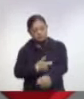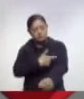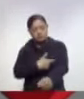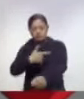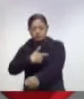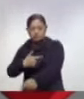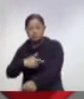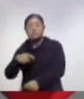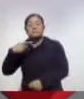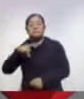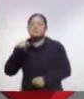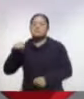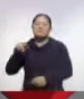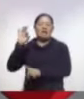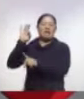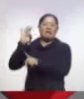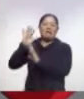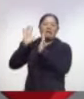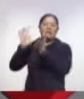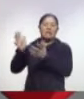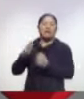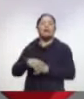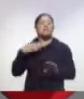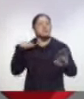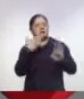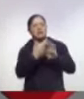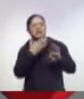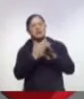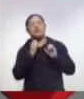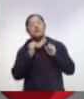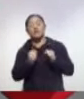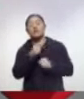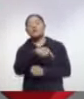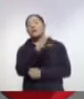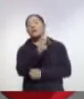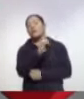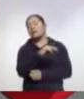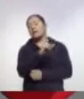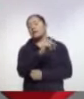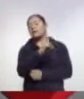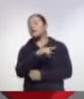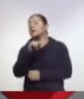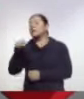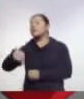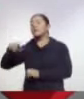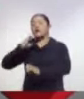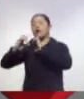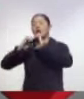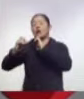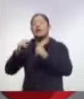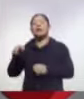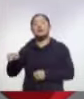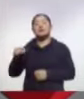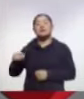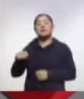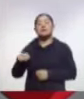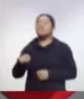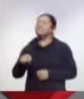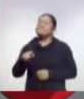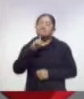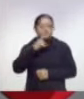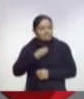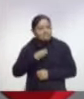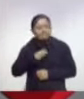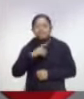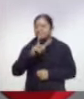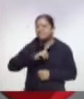ya había sido afectada e inclusive atacada muy fuerte por la CONADE y los medios de comunicación, tanto que hicieron que esta mexicana saliera del país